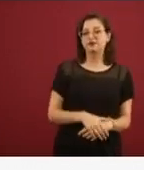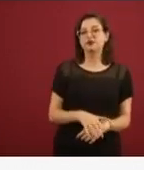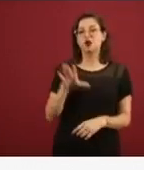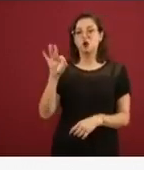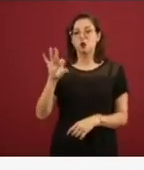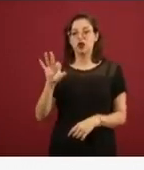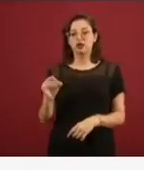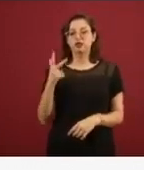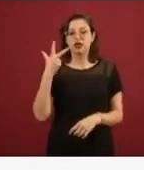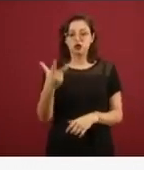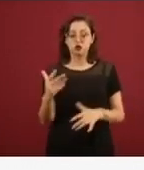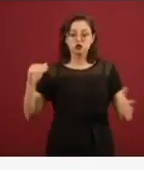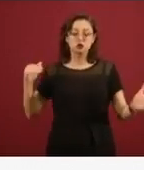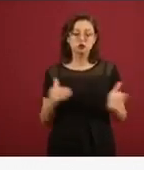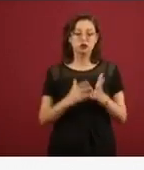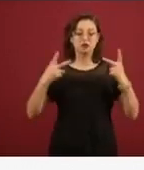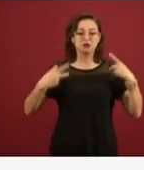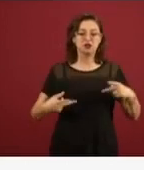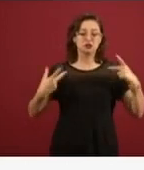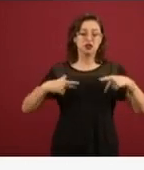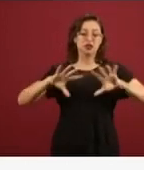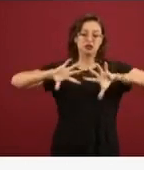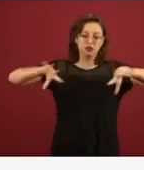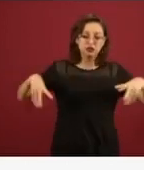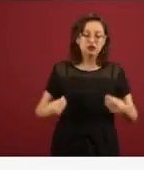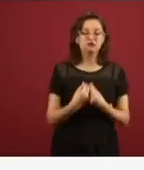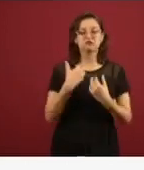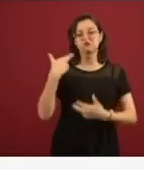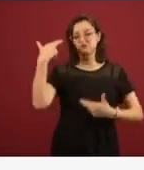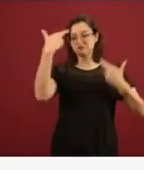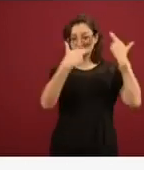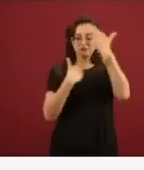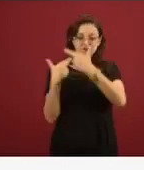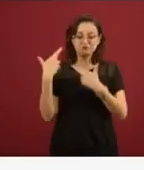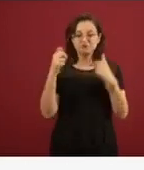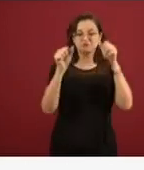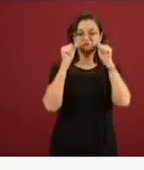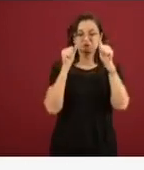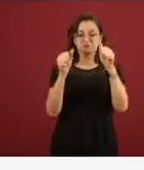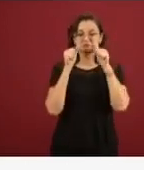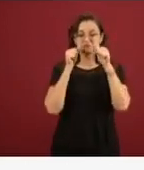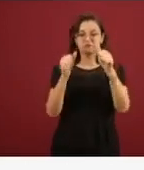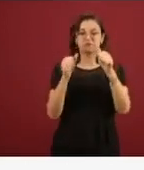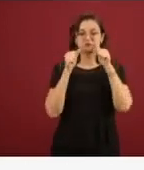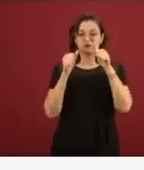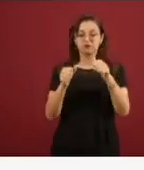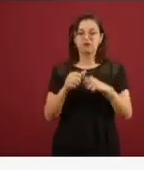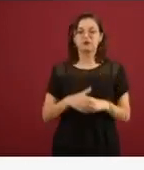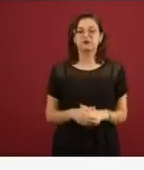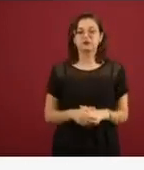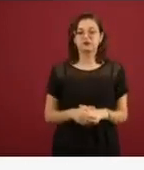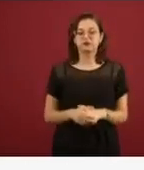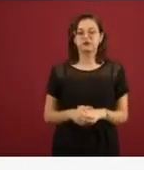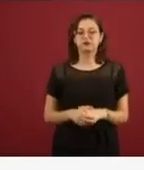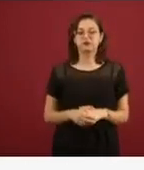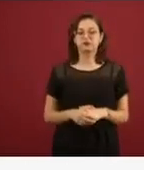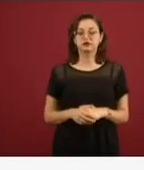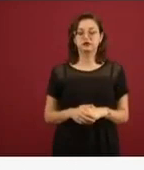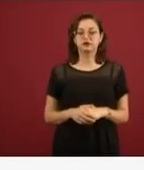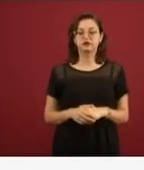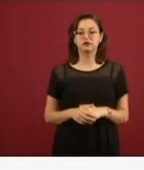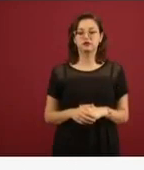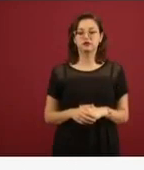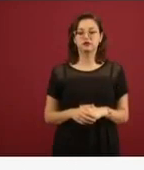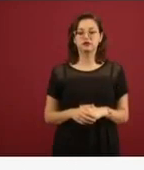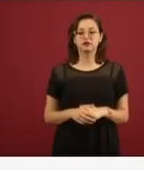de 48.000 personas que han sido atendidas y han sido estudiadas para la enfermedad.